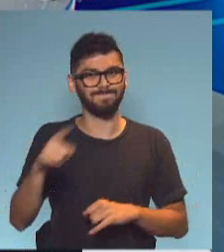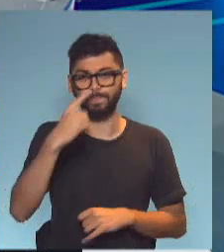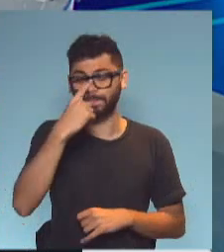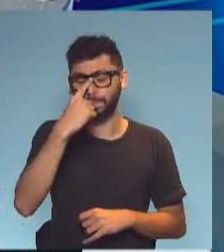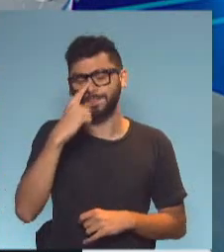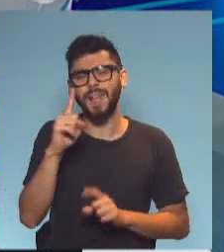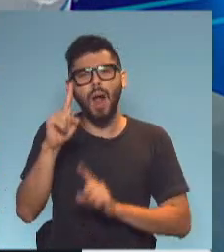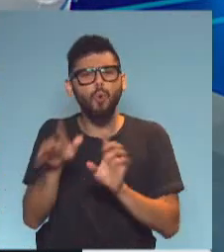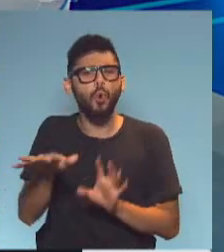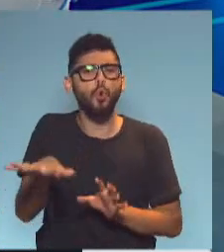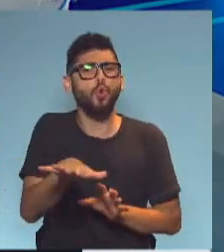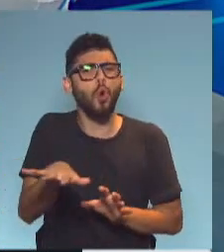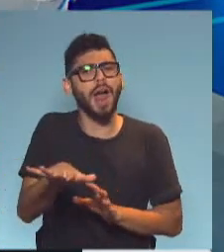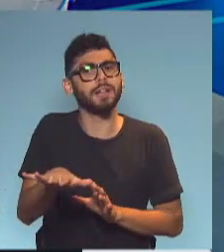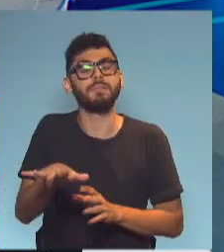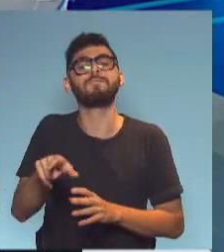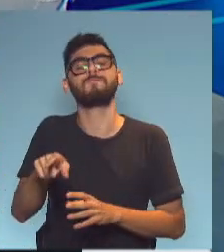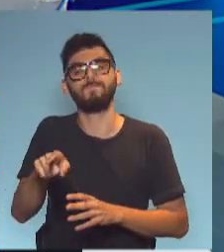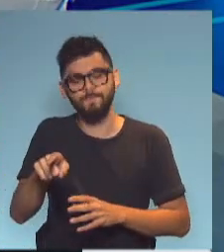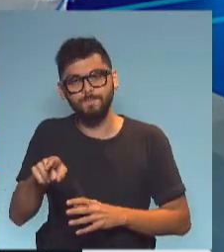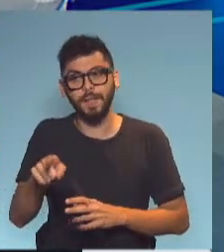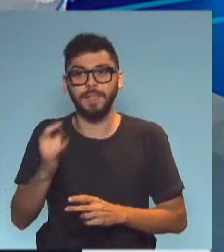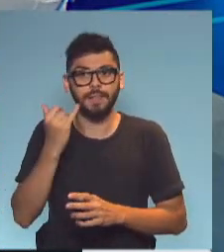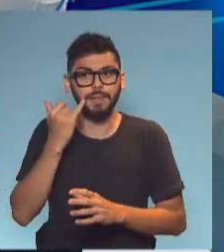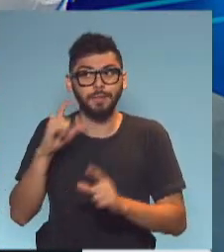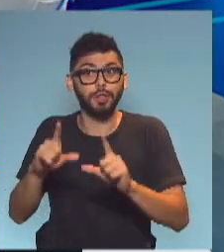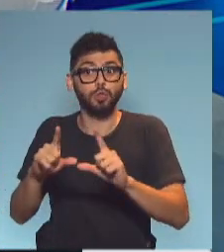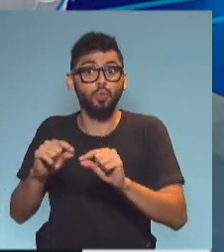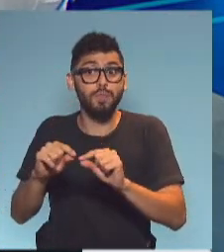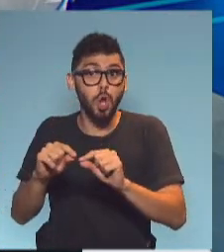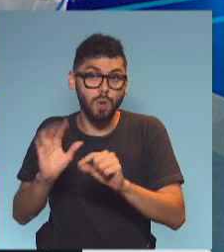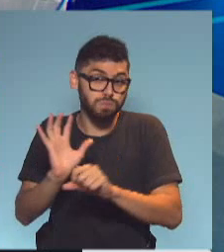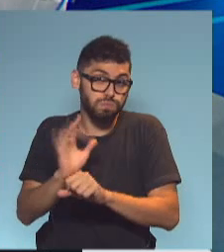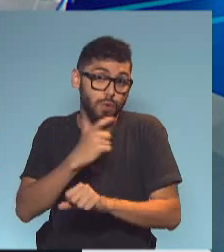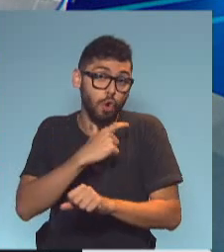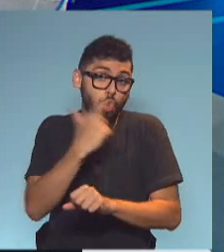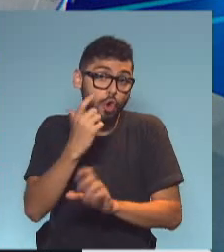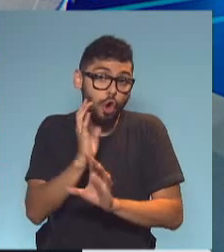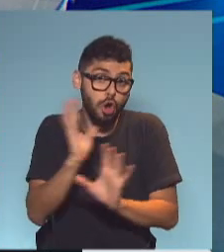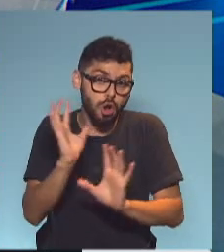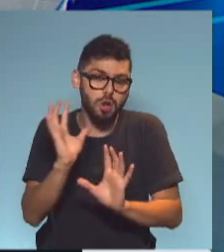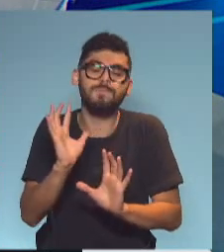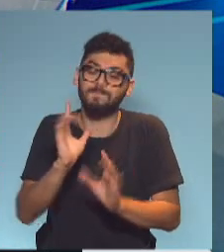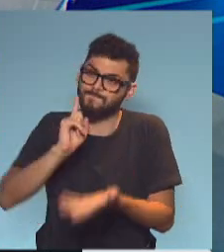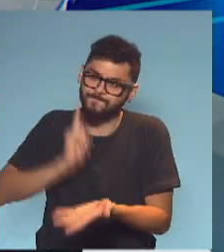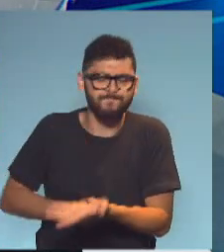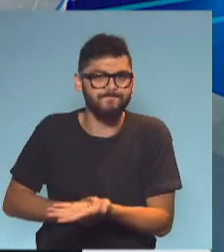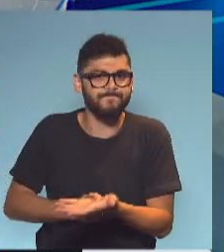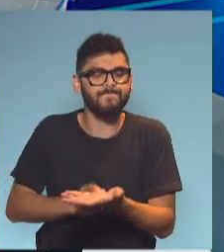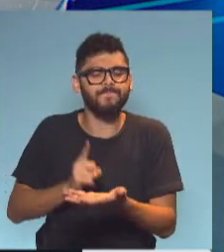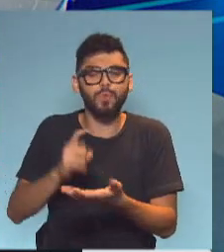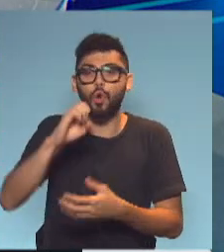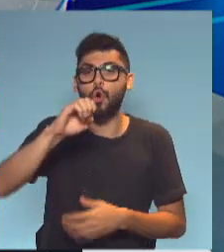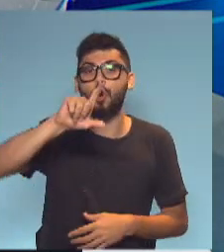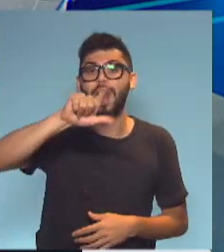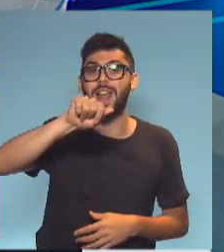lugares puntuales en donde ya podemos hablar de números en rojo y de medidas que se van tomando. Olavarría.